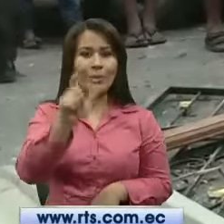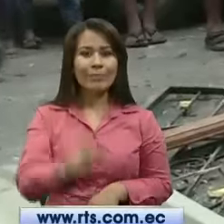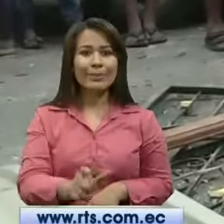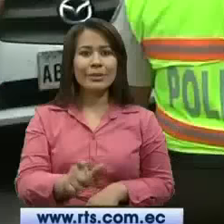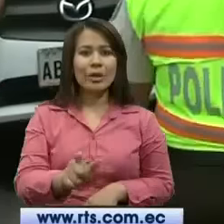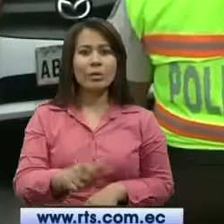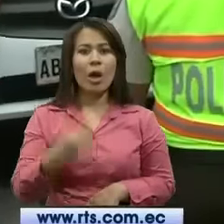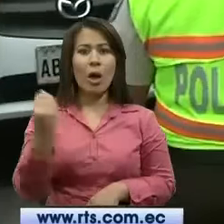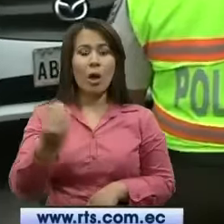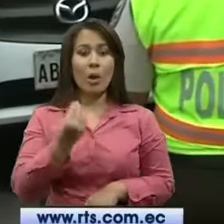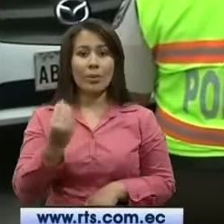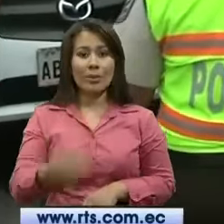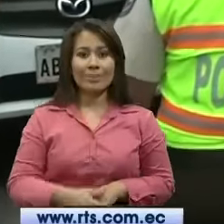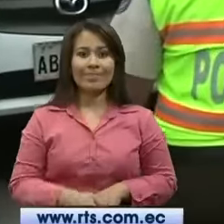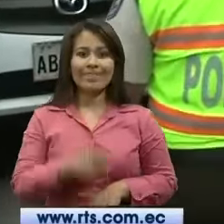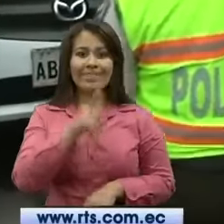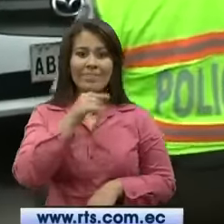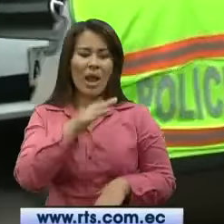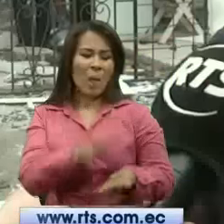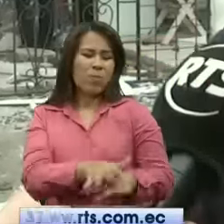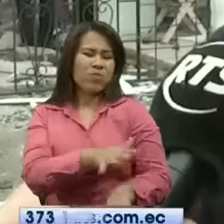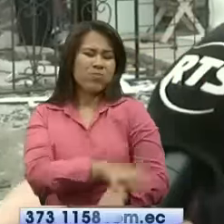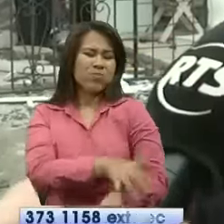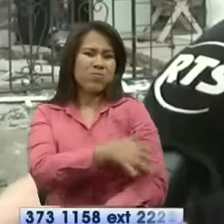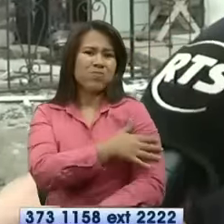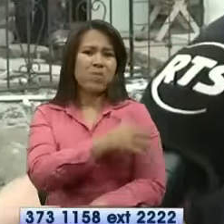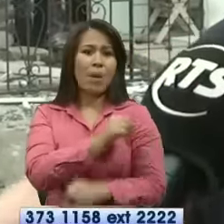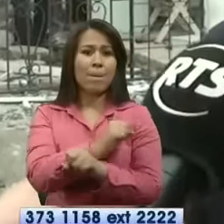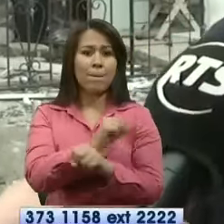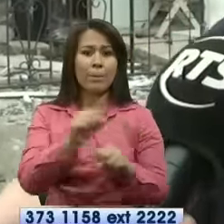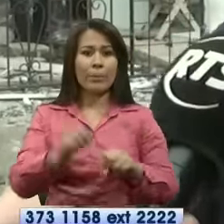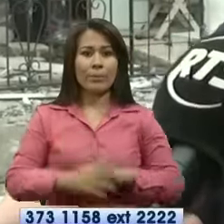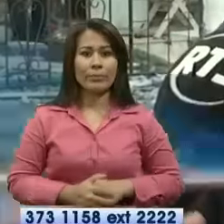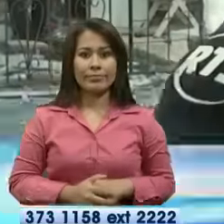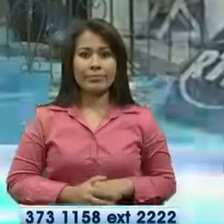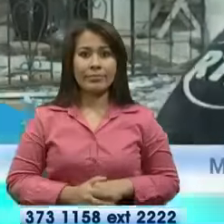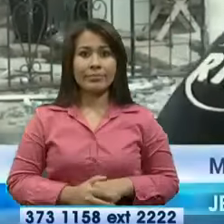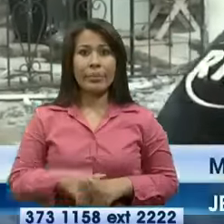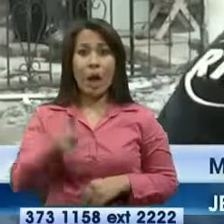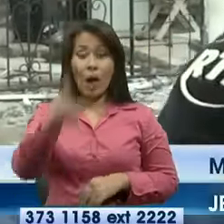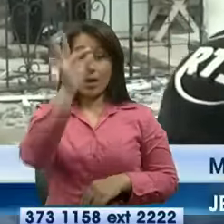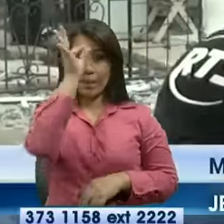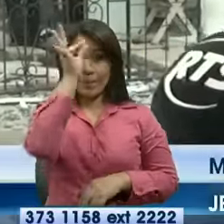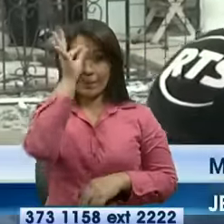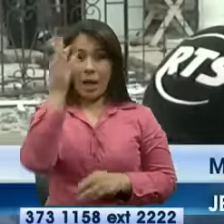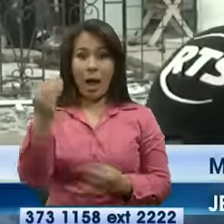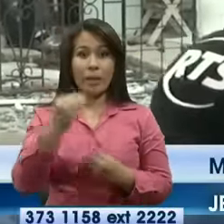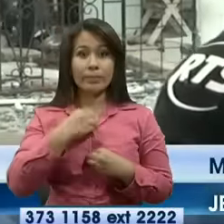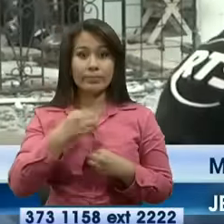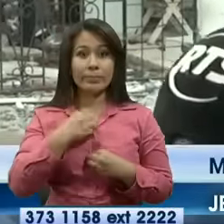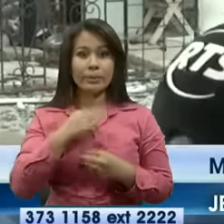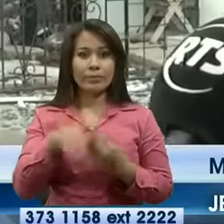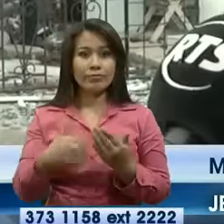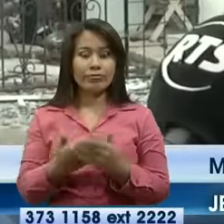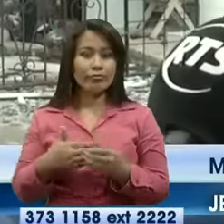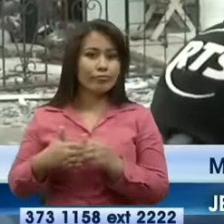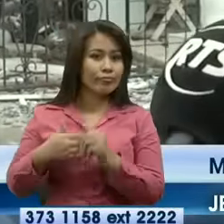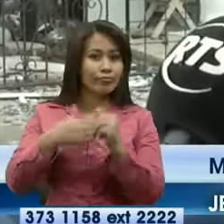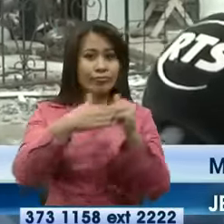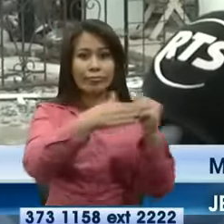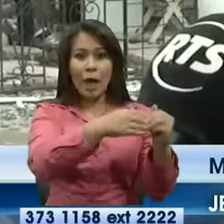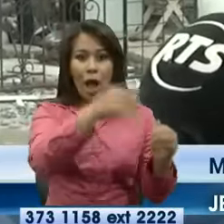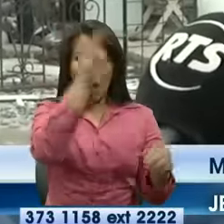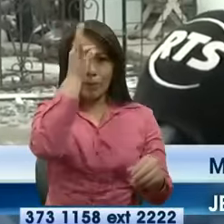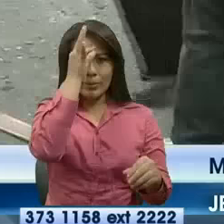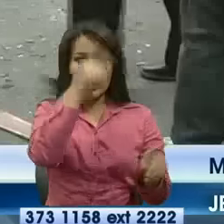un joven, quienes resultaron heridos. Están en el centro hospitalario, que fueron llevados a emergencia. Sé